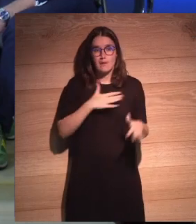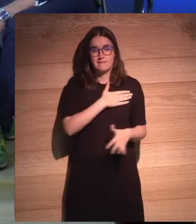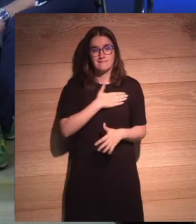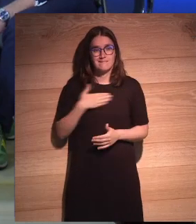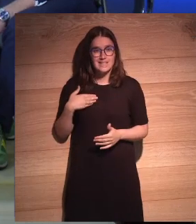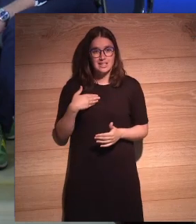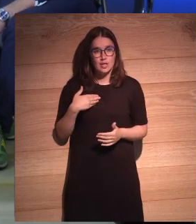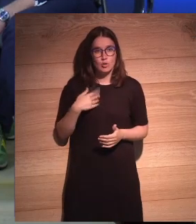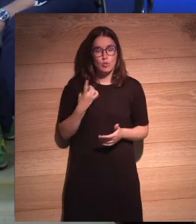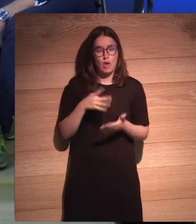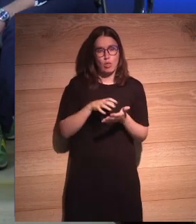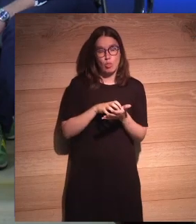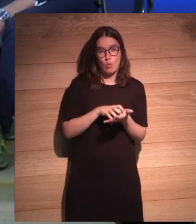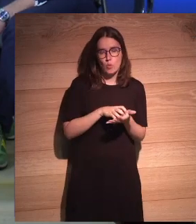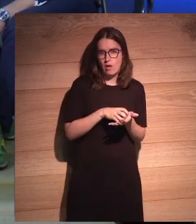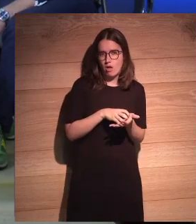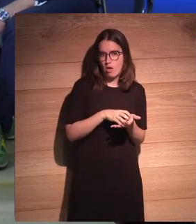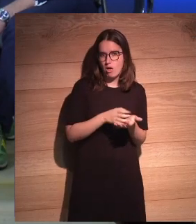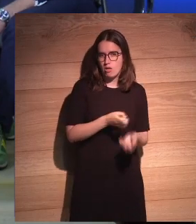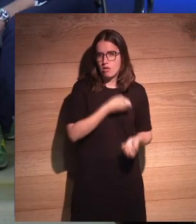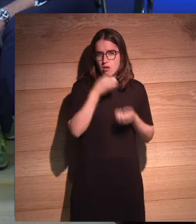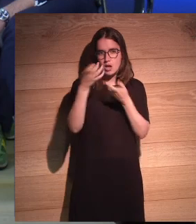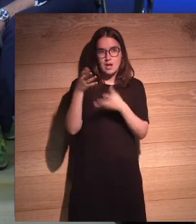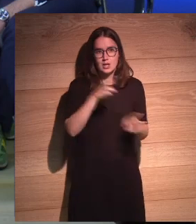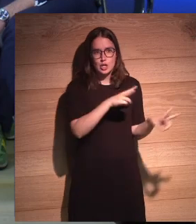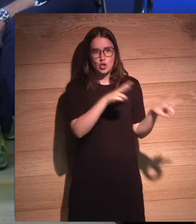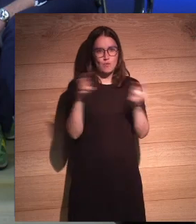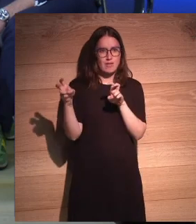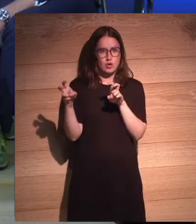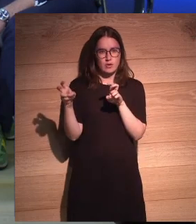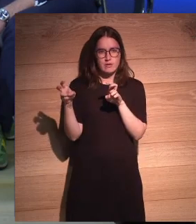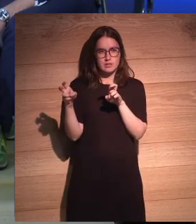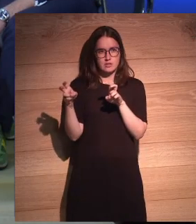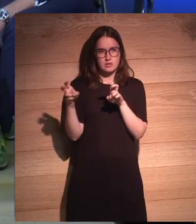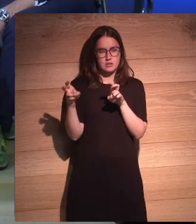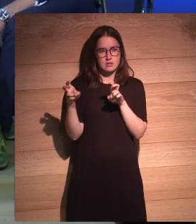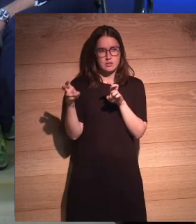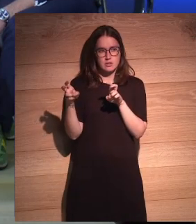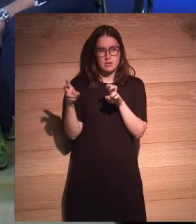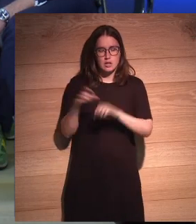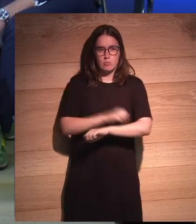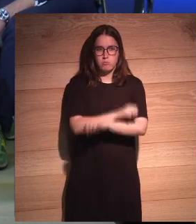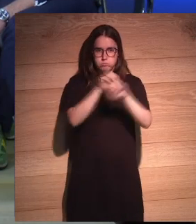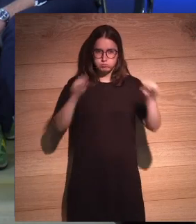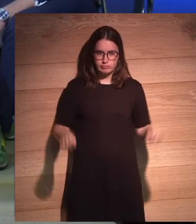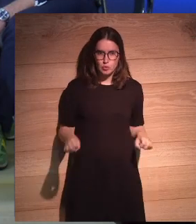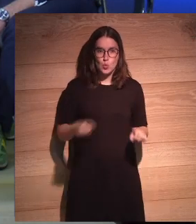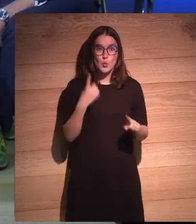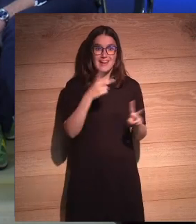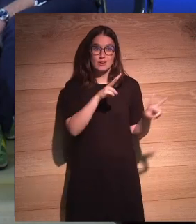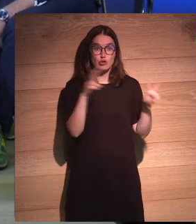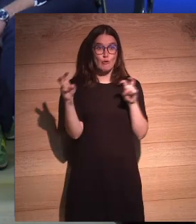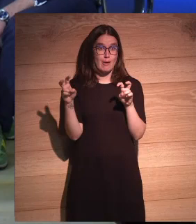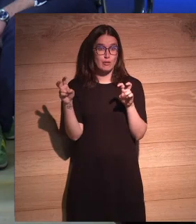quiero traer una inquietud, que es la de las innovaciones que tengan arraigo, que se implementen. Una innovación